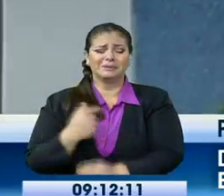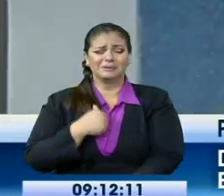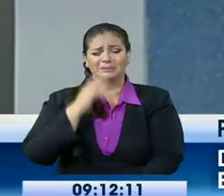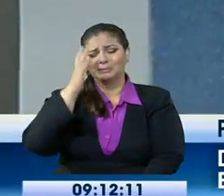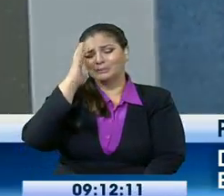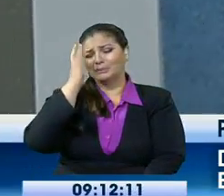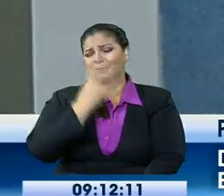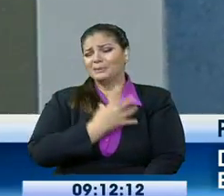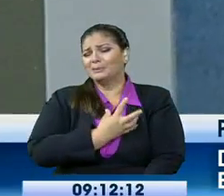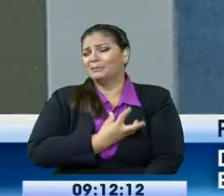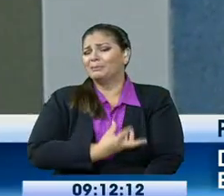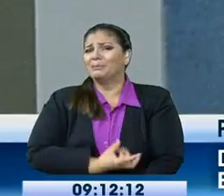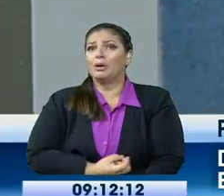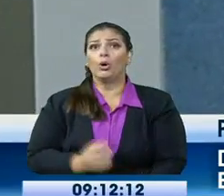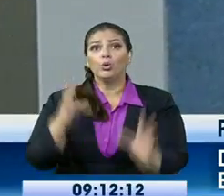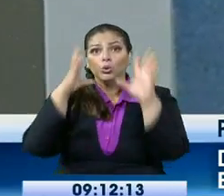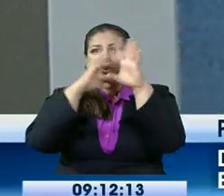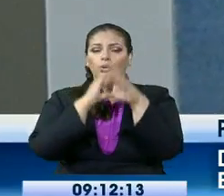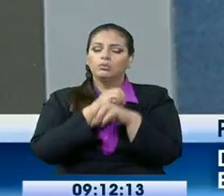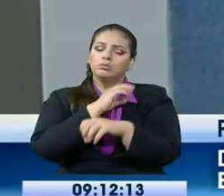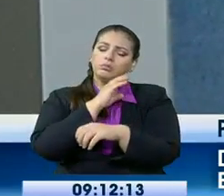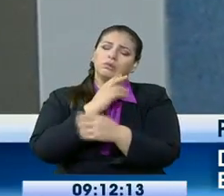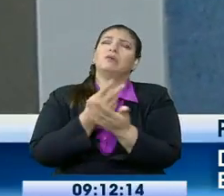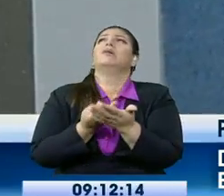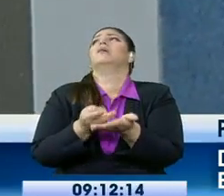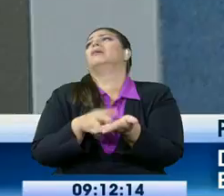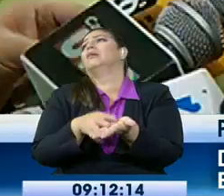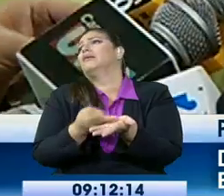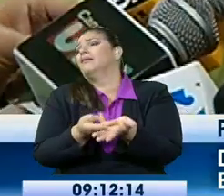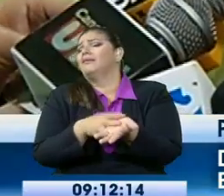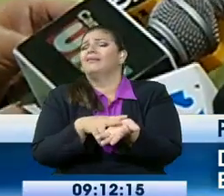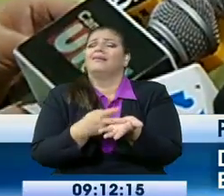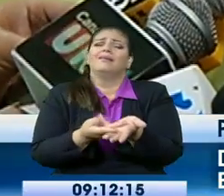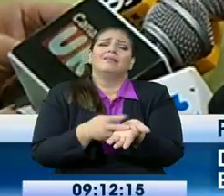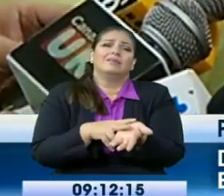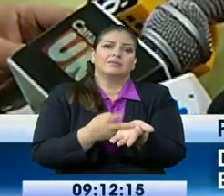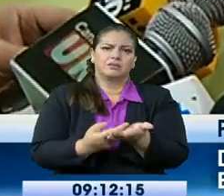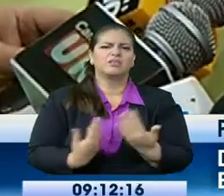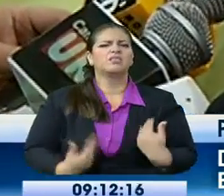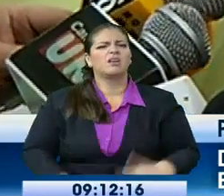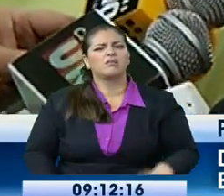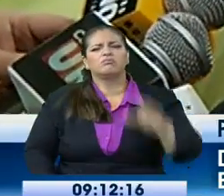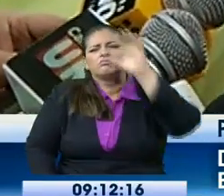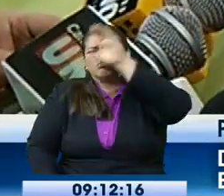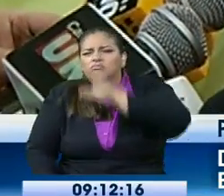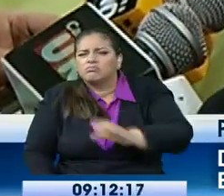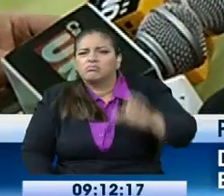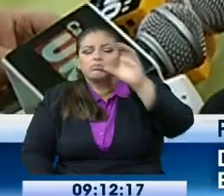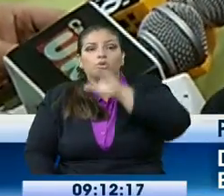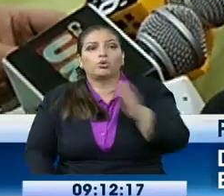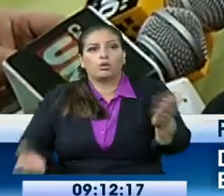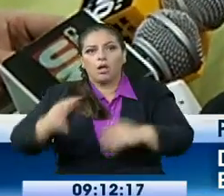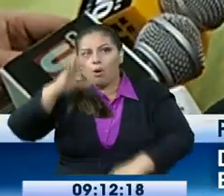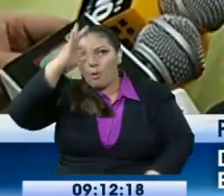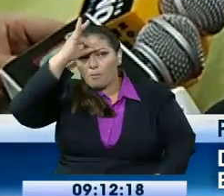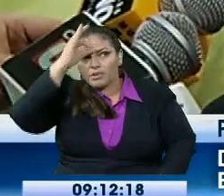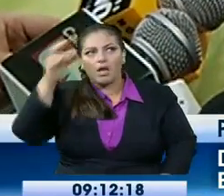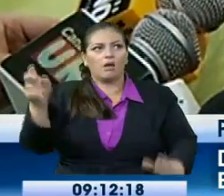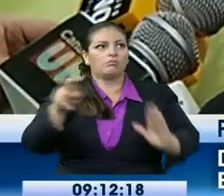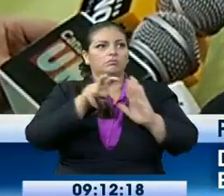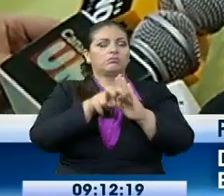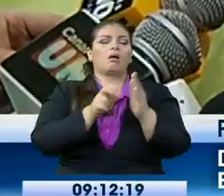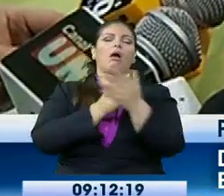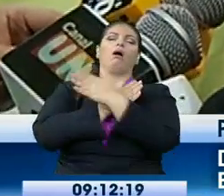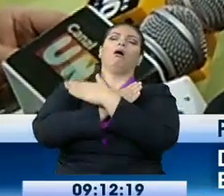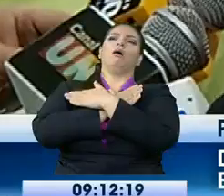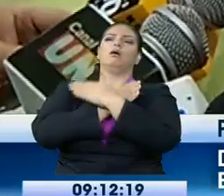no puedo dormir, no puedo estar tranquila. Ya lo hemos buscado en los hospitales, en la morgue, no tenemos